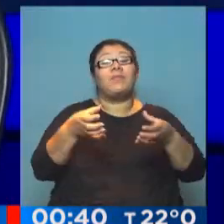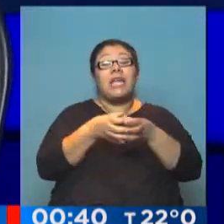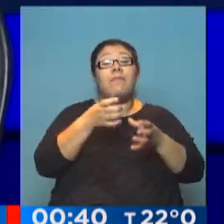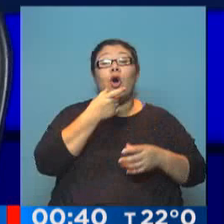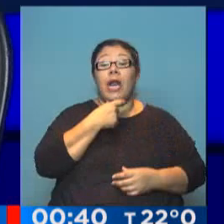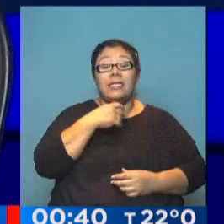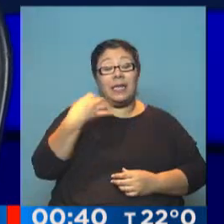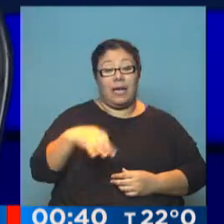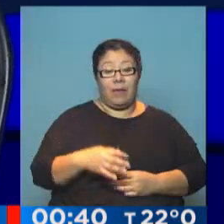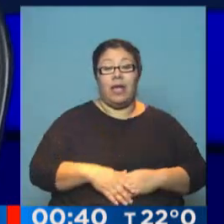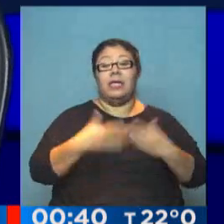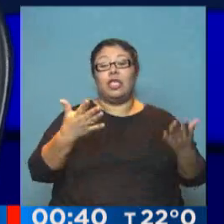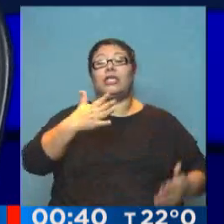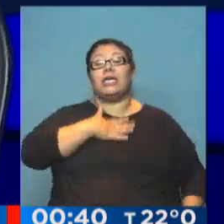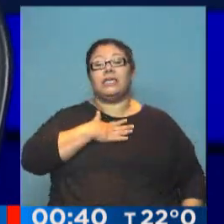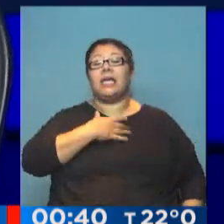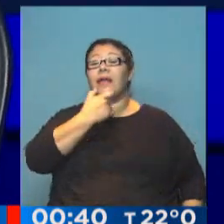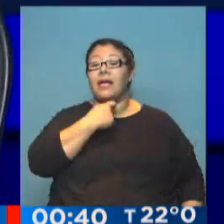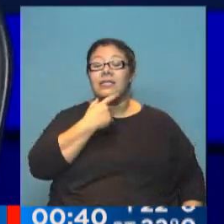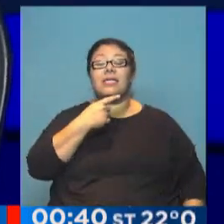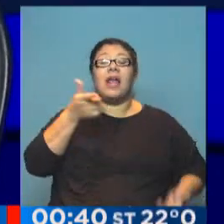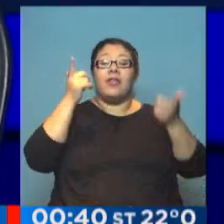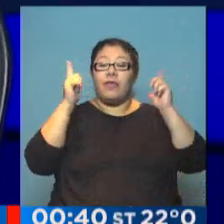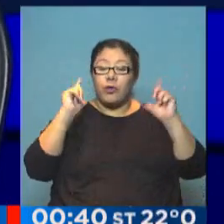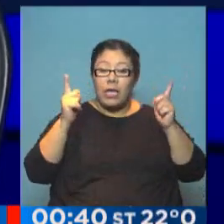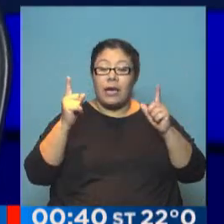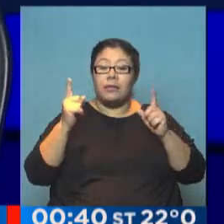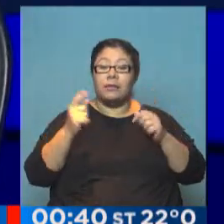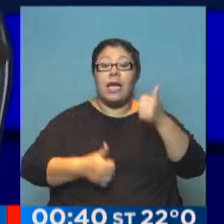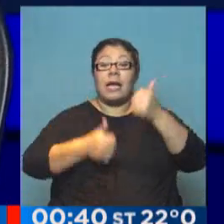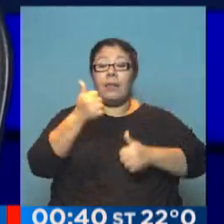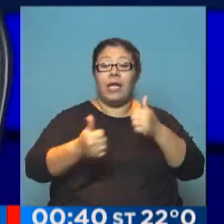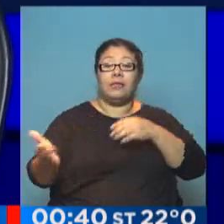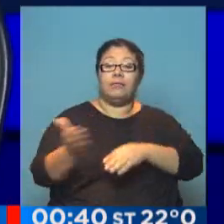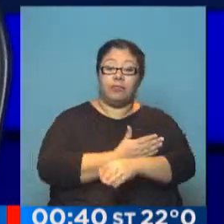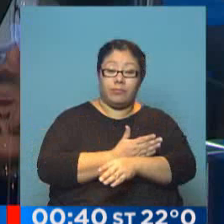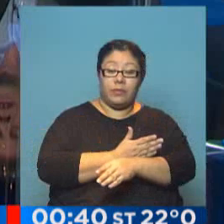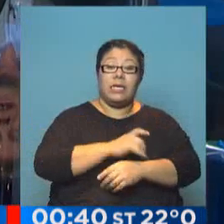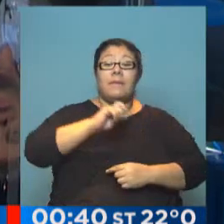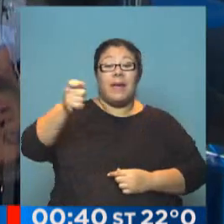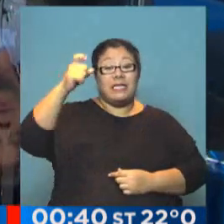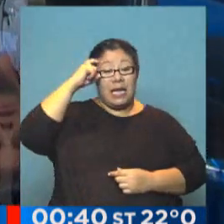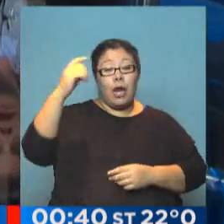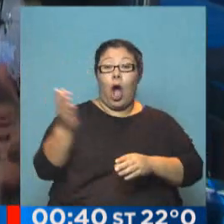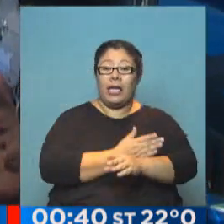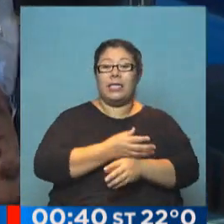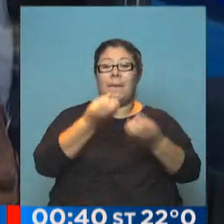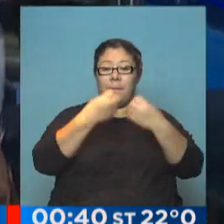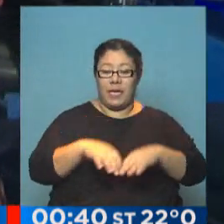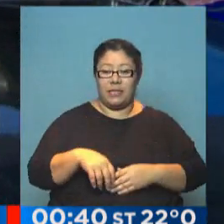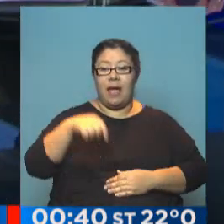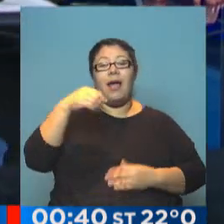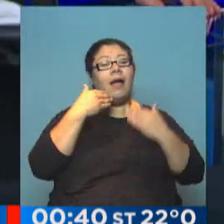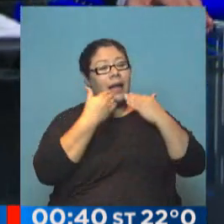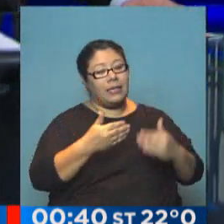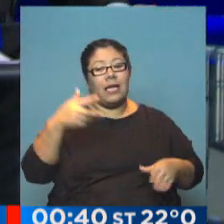hinchas de Racing, a disfrutar de lo que será la pretemporada que va a arrancar los primeros días de enero y a rogar que no se vaya Bou. Gracias, Gaby. Tiempo de hacer una breve